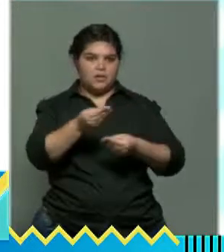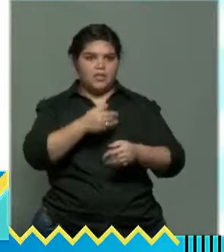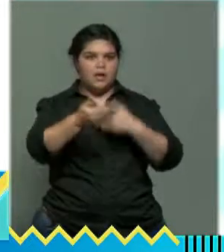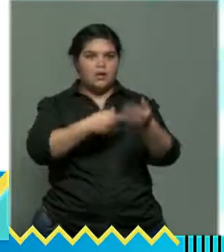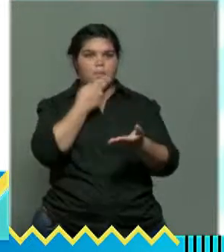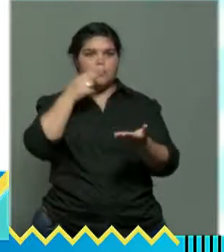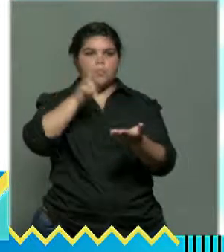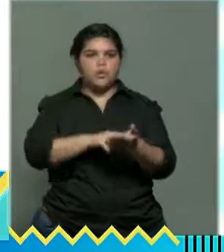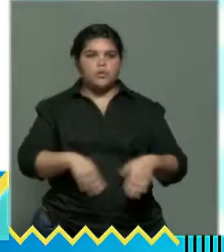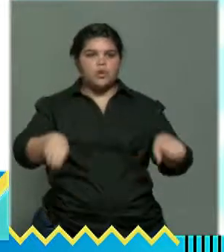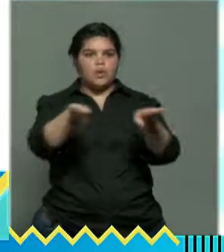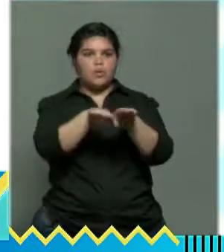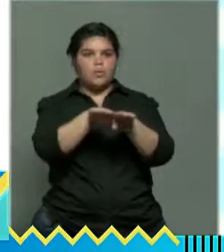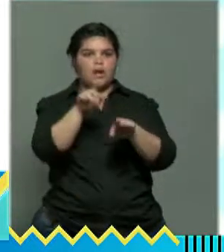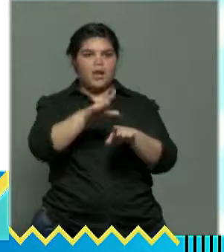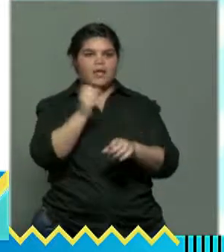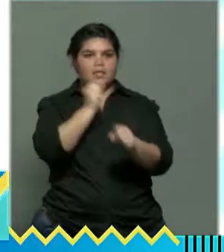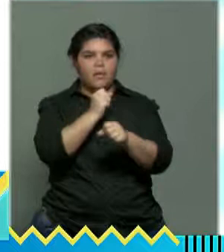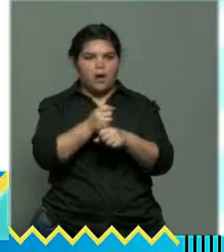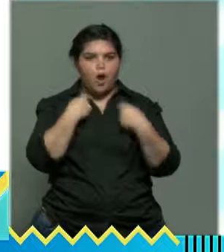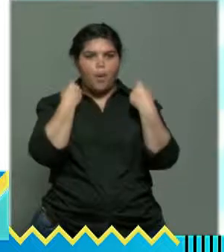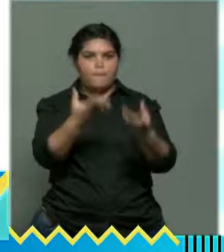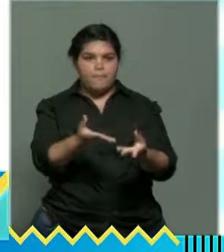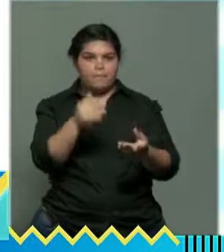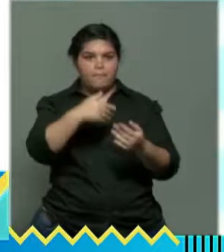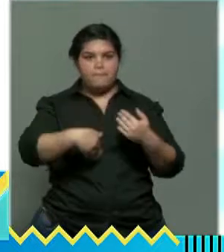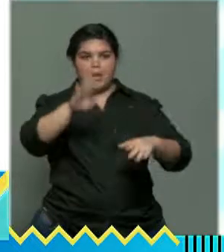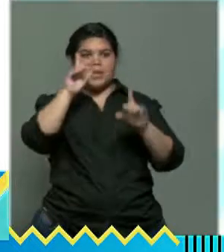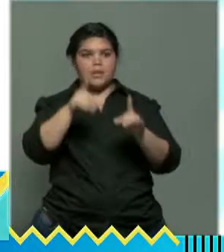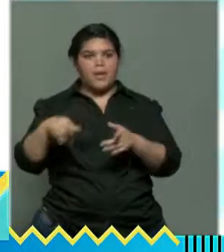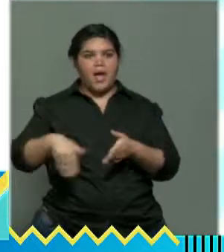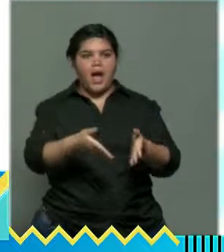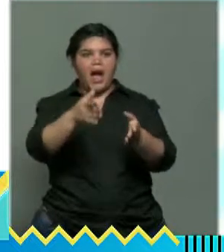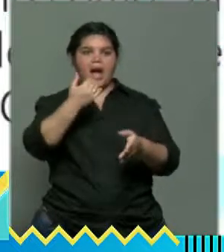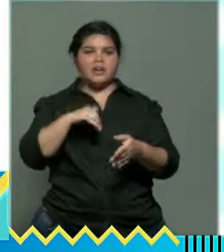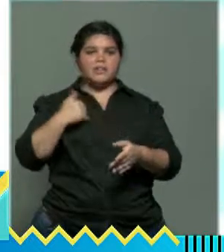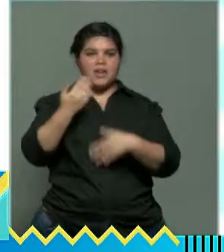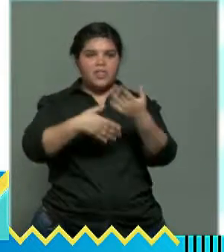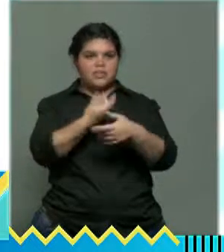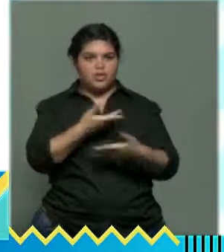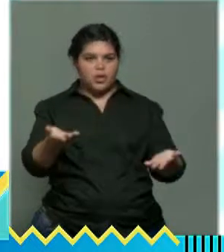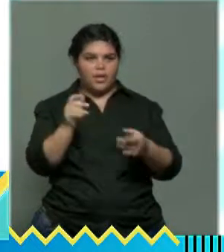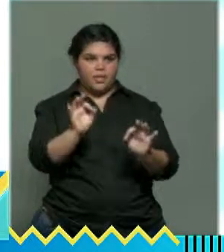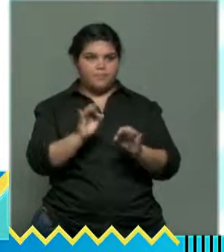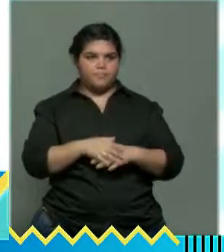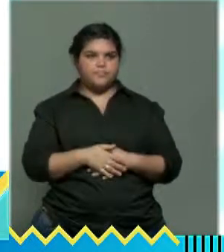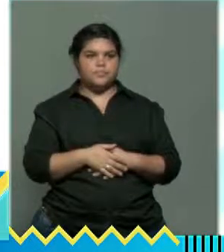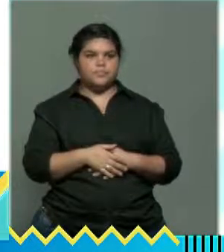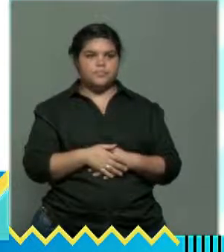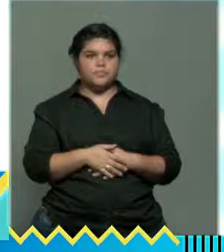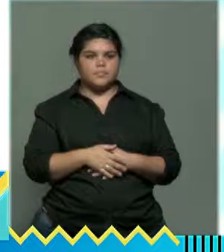impositivo más equitativo que genere más trabajo y que nos encamine hacia una Argentina desarrollada. Y a partir de allí, seguramente